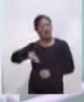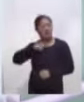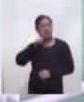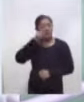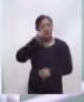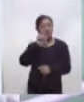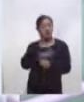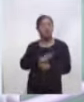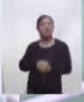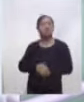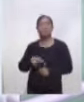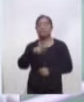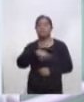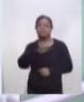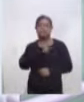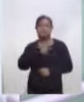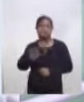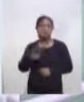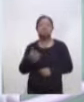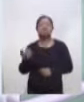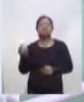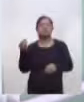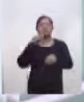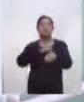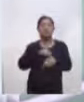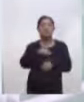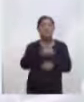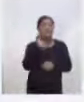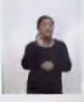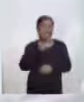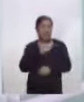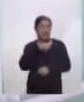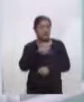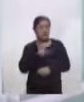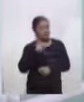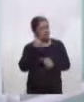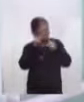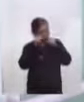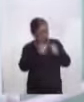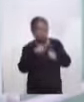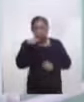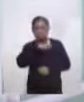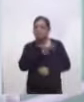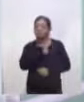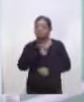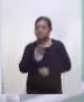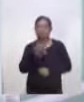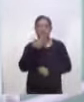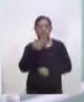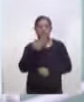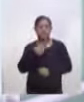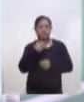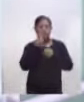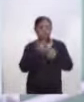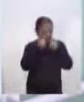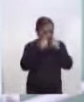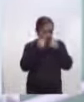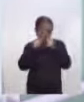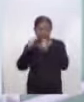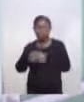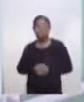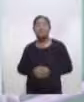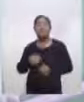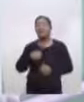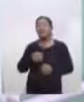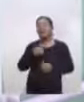puedan aplicarlo dentro de su comunidad y puedan atender estos casos. Informamos en qué momento están en riesgo